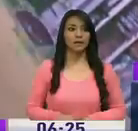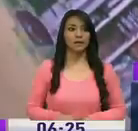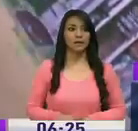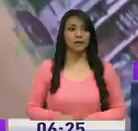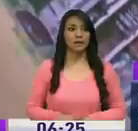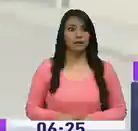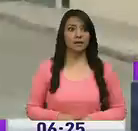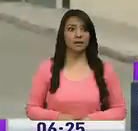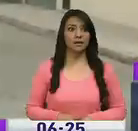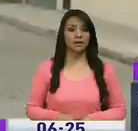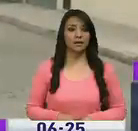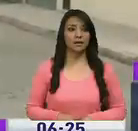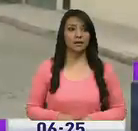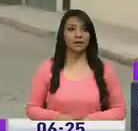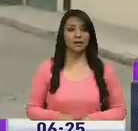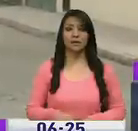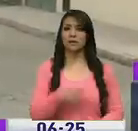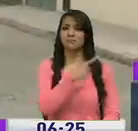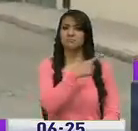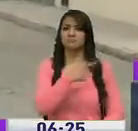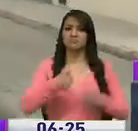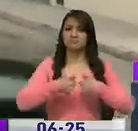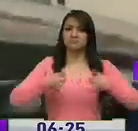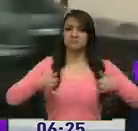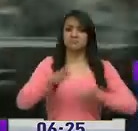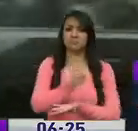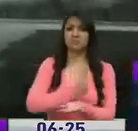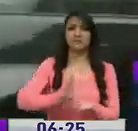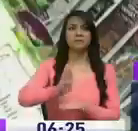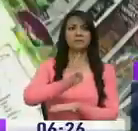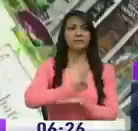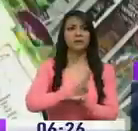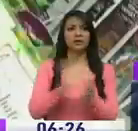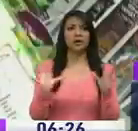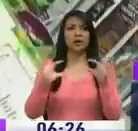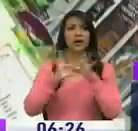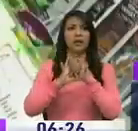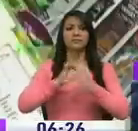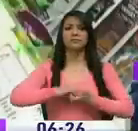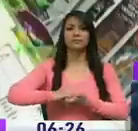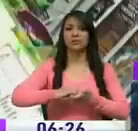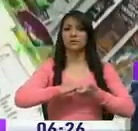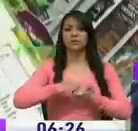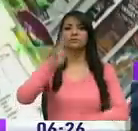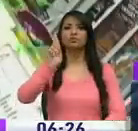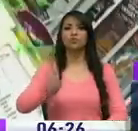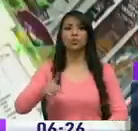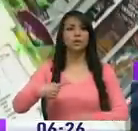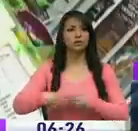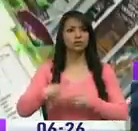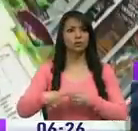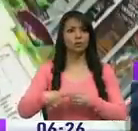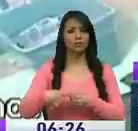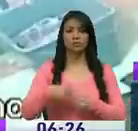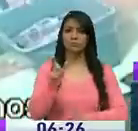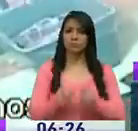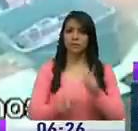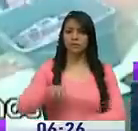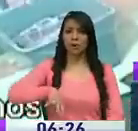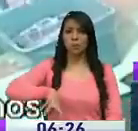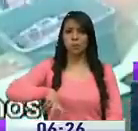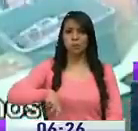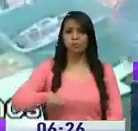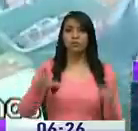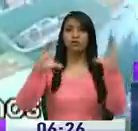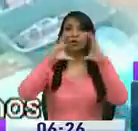esto el local está ubicado en el barrio Alianza solidaria al sur de la capital los presuntos amigos de lo ajeno llegaron en la